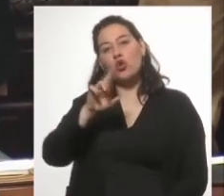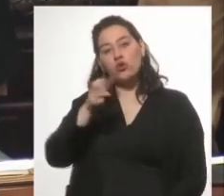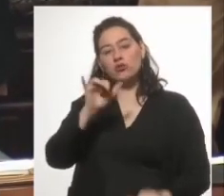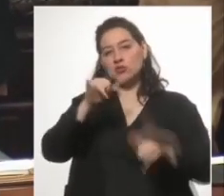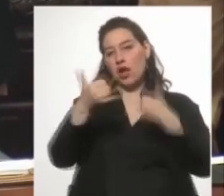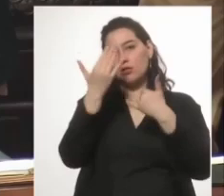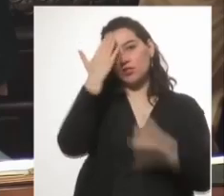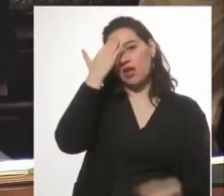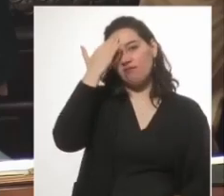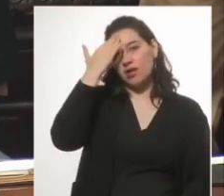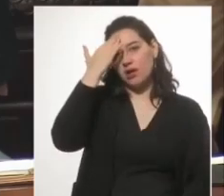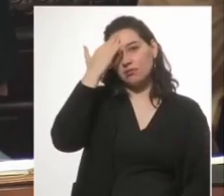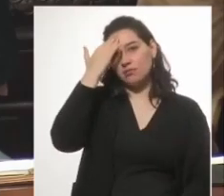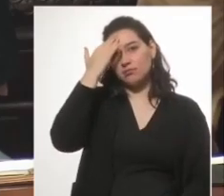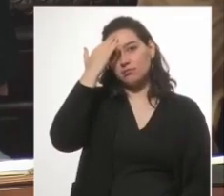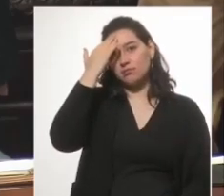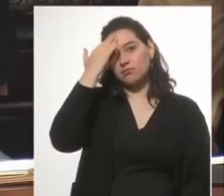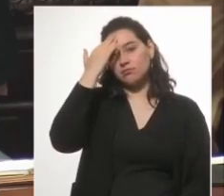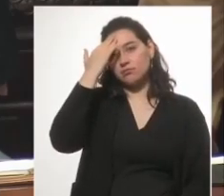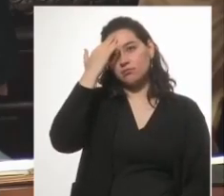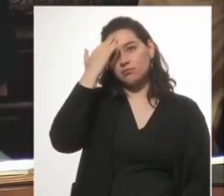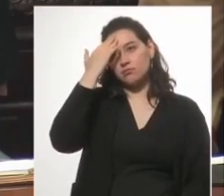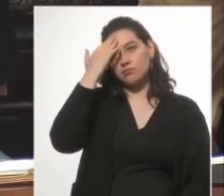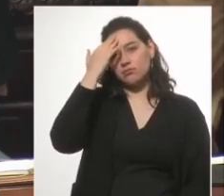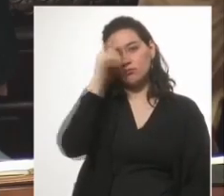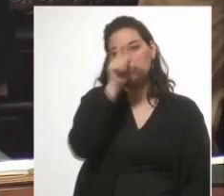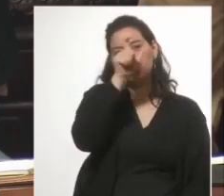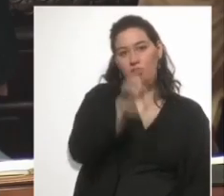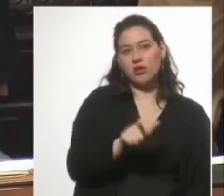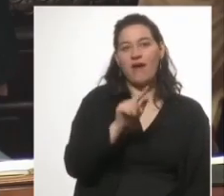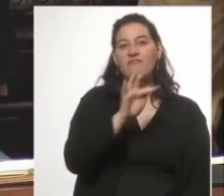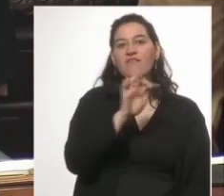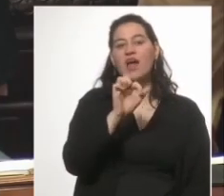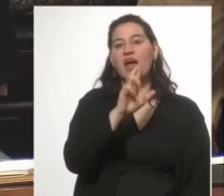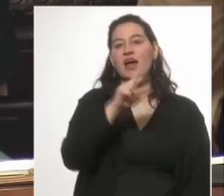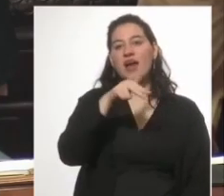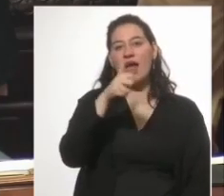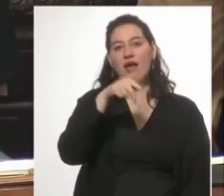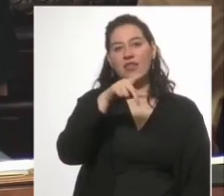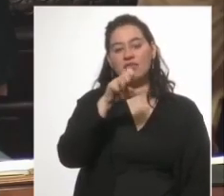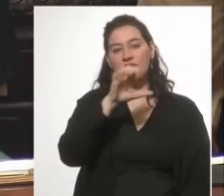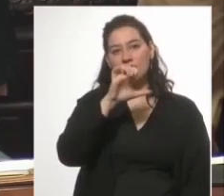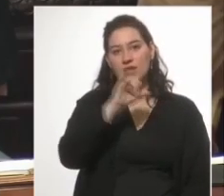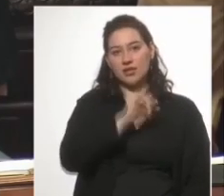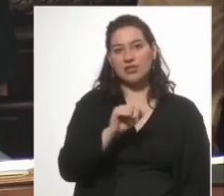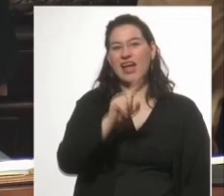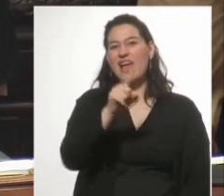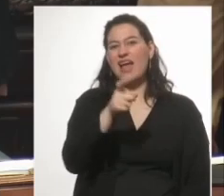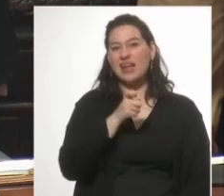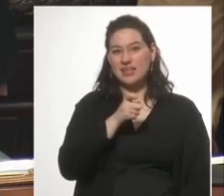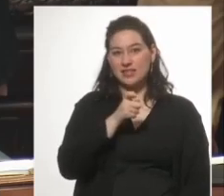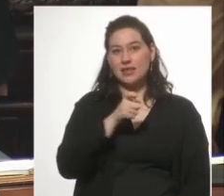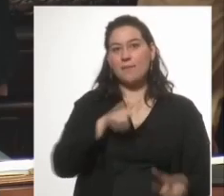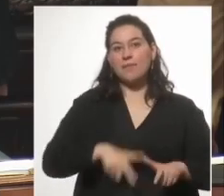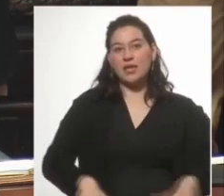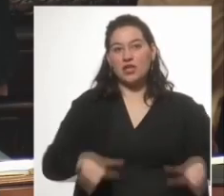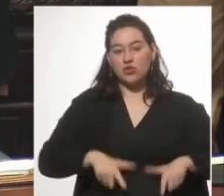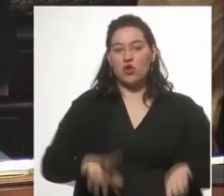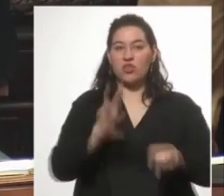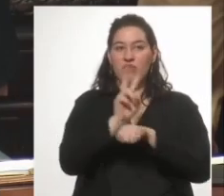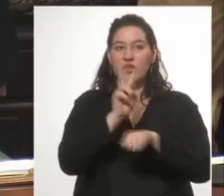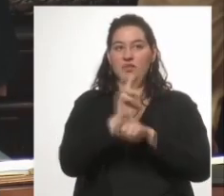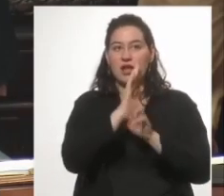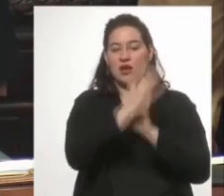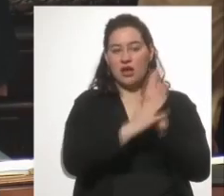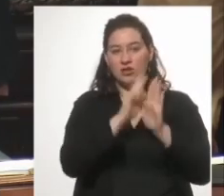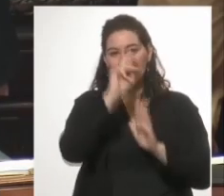como se dijo acá. Lo dice el propio doctor Gonzalo Fernández, exsecretario de la Presidencia y exministro de Defensa Nacional.